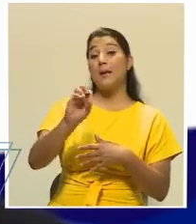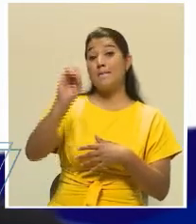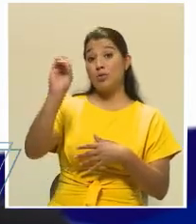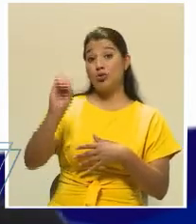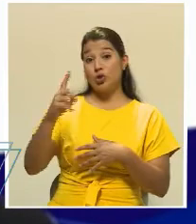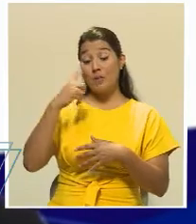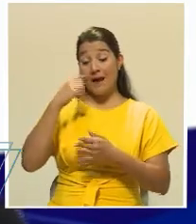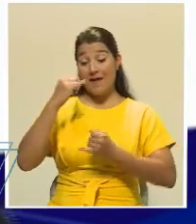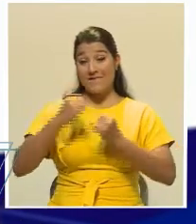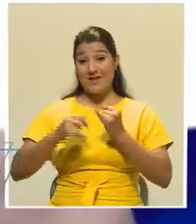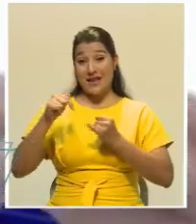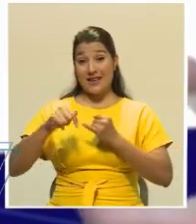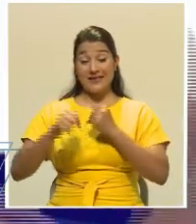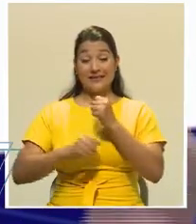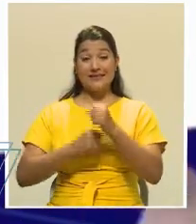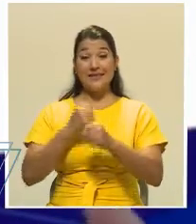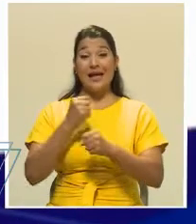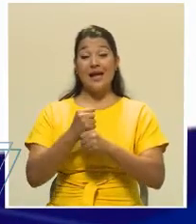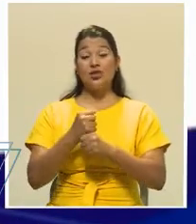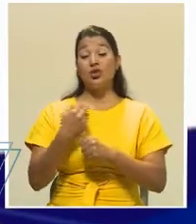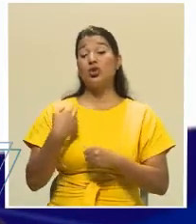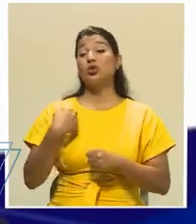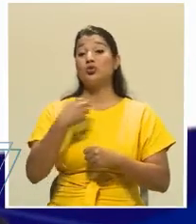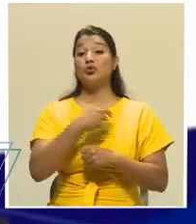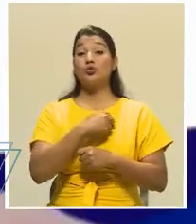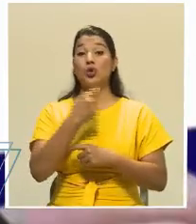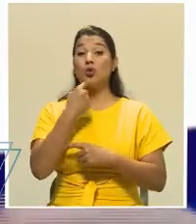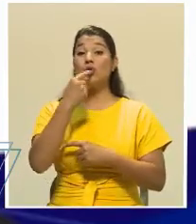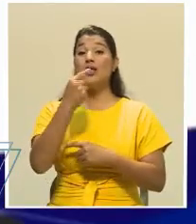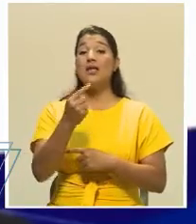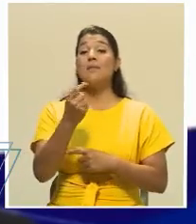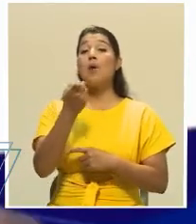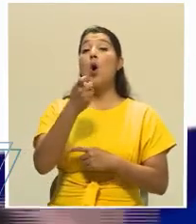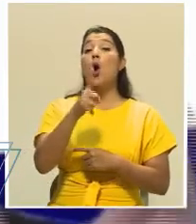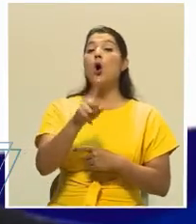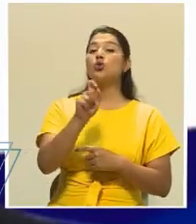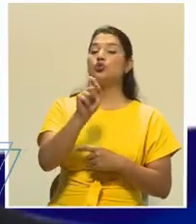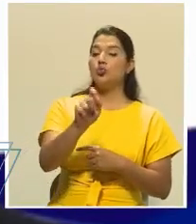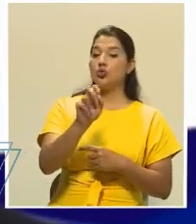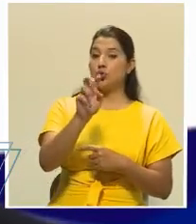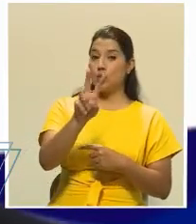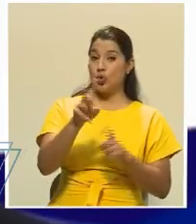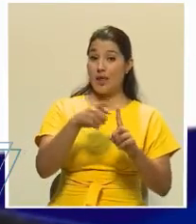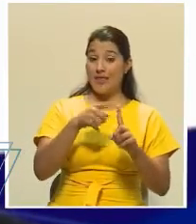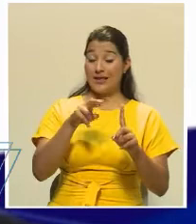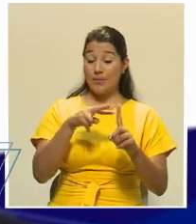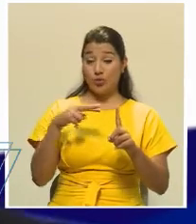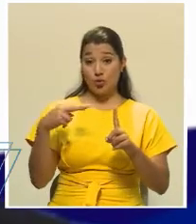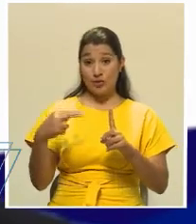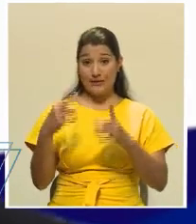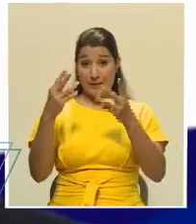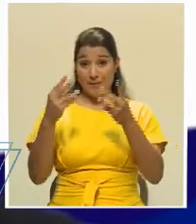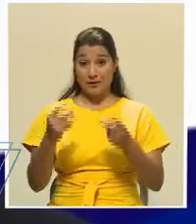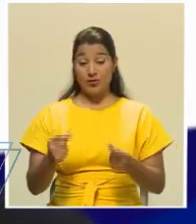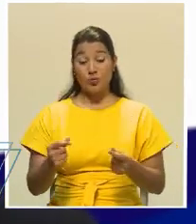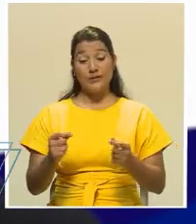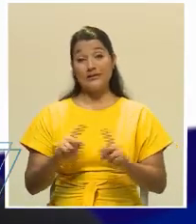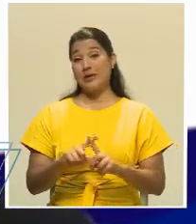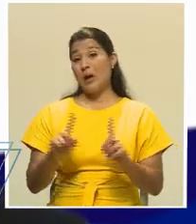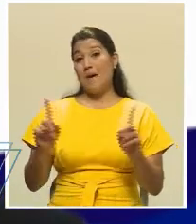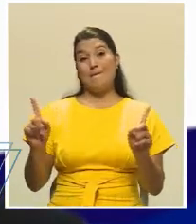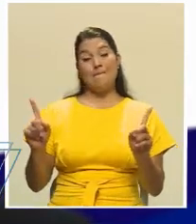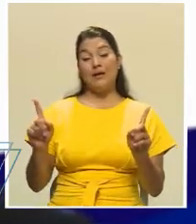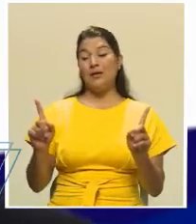del año. Nosotros habíamos dicho que era un 11,2% desde el punto de vista presupuestario,